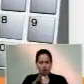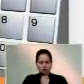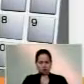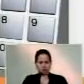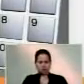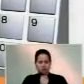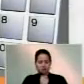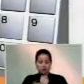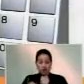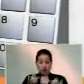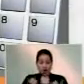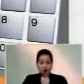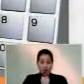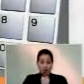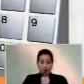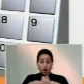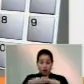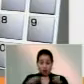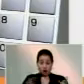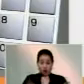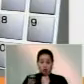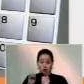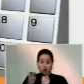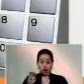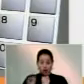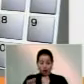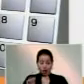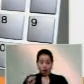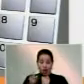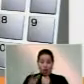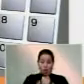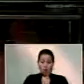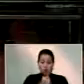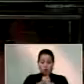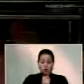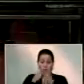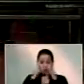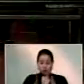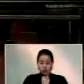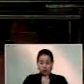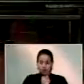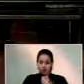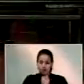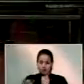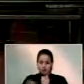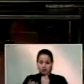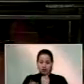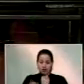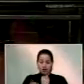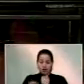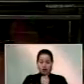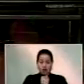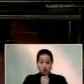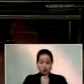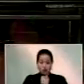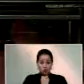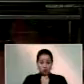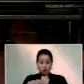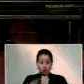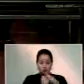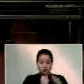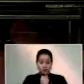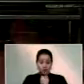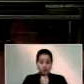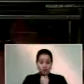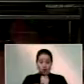Pues mira, justamente estoy aquí a las puertas de la OEA con los estudiantes que acaban de salir hace unos minutos de la reunión que tuvieron en la